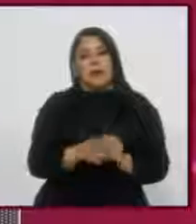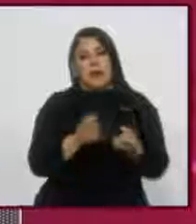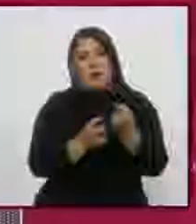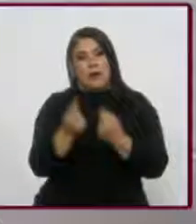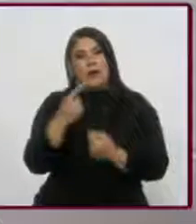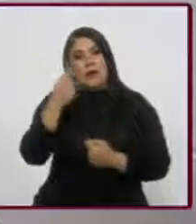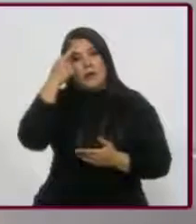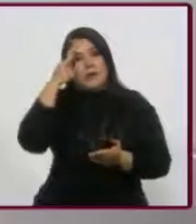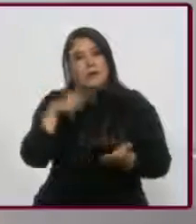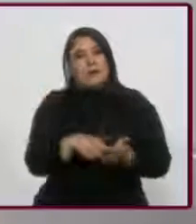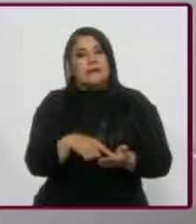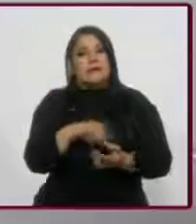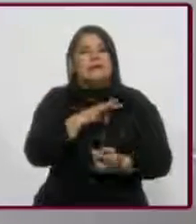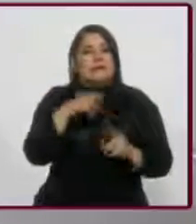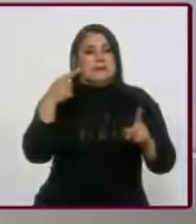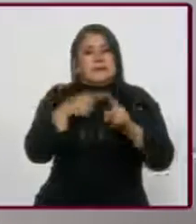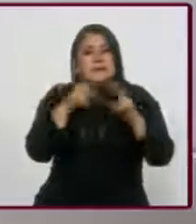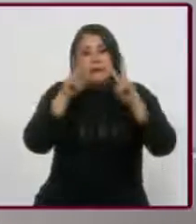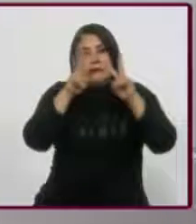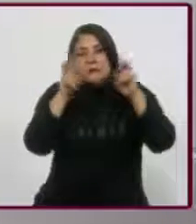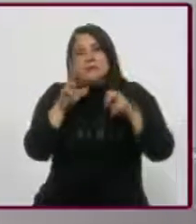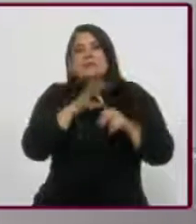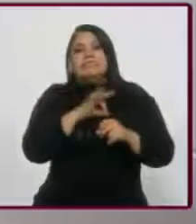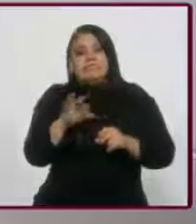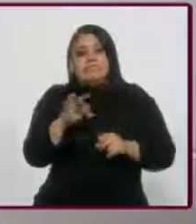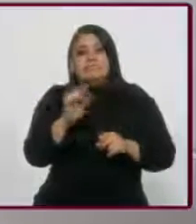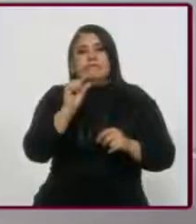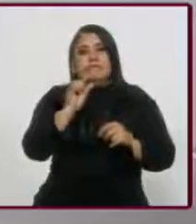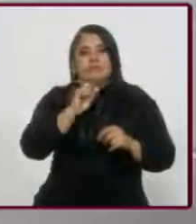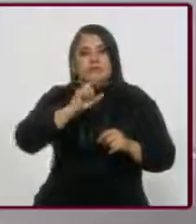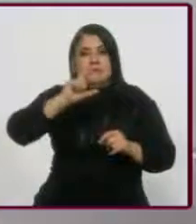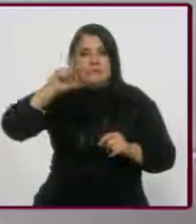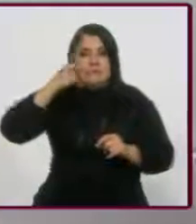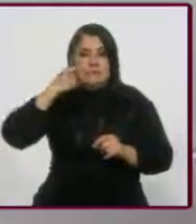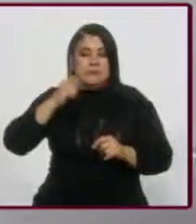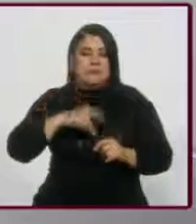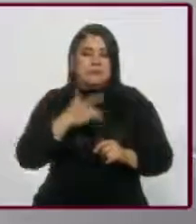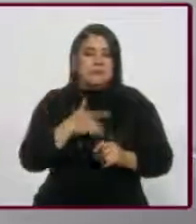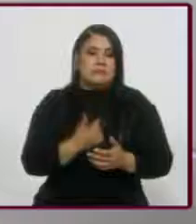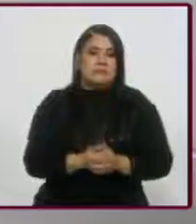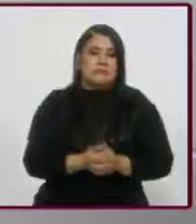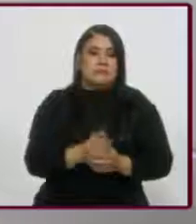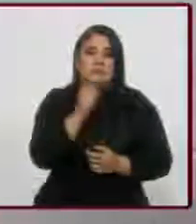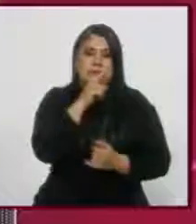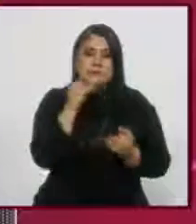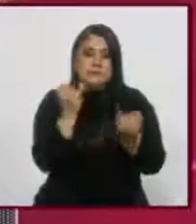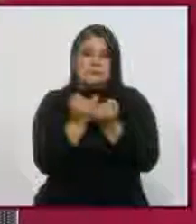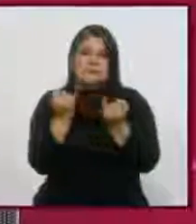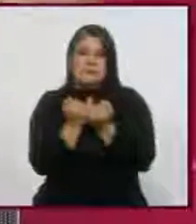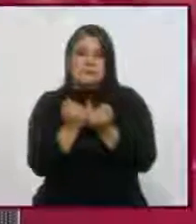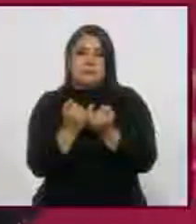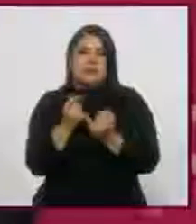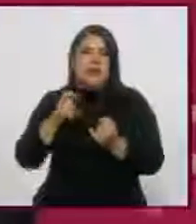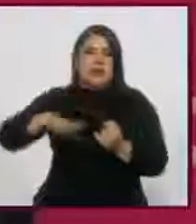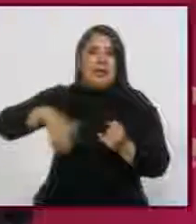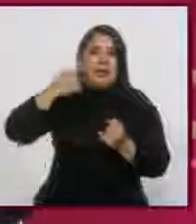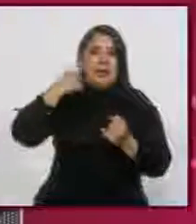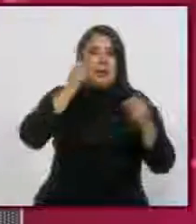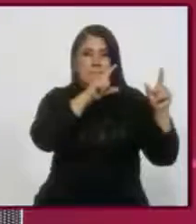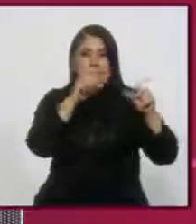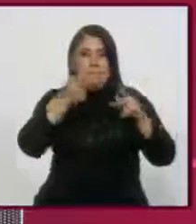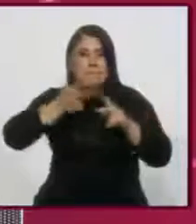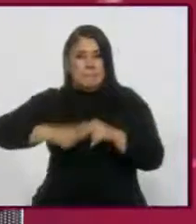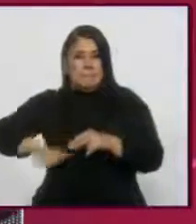sí, este tema eventualmente puede subir de nivel. Sí, claro, y eso también se refleja en la que veíamos al